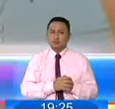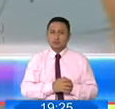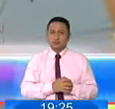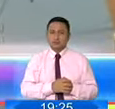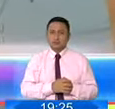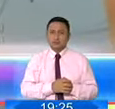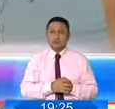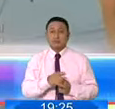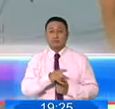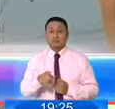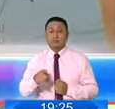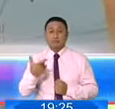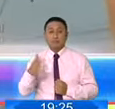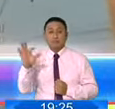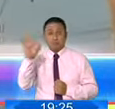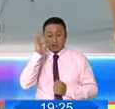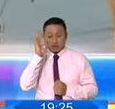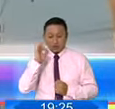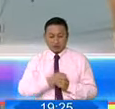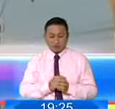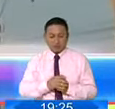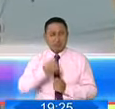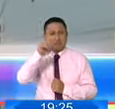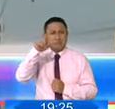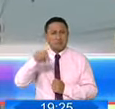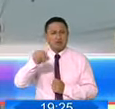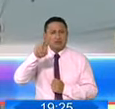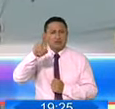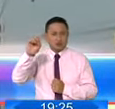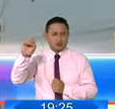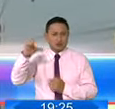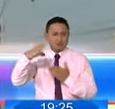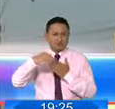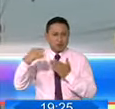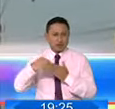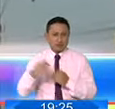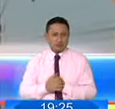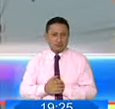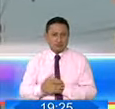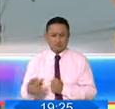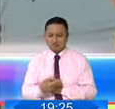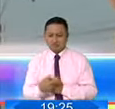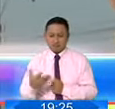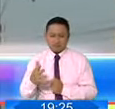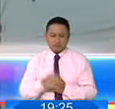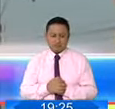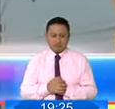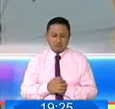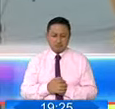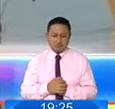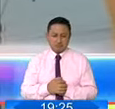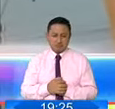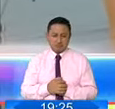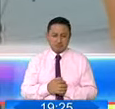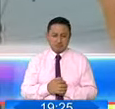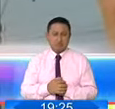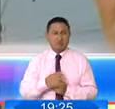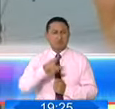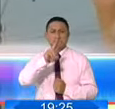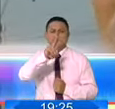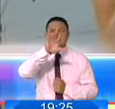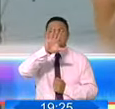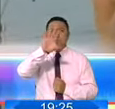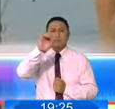de cocaína y lo que es marihuana sobre los $1.200. Está un costo aproximado de más de $250.000,